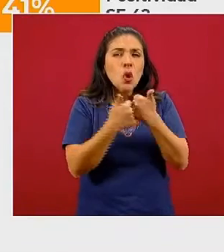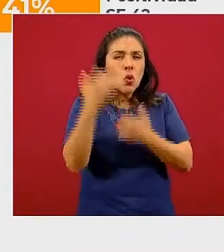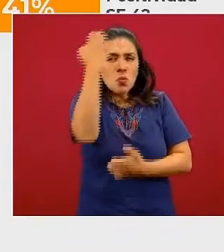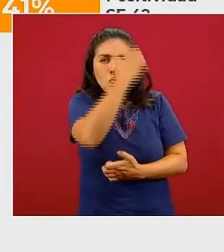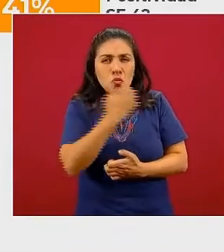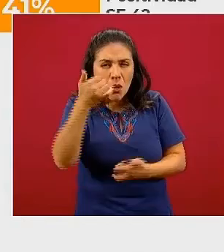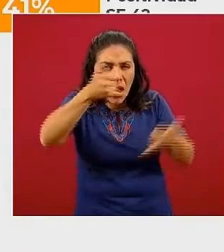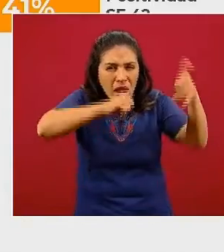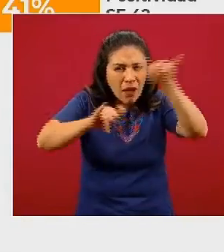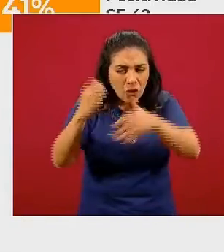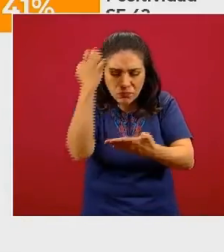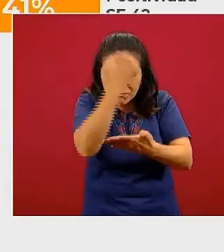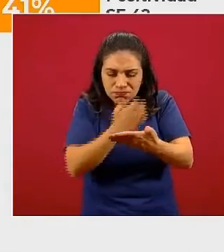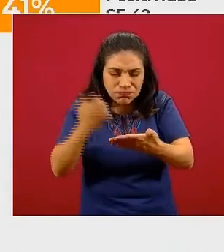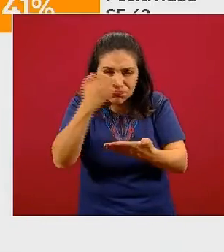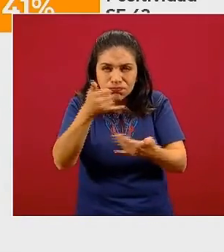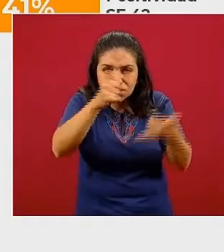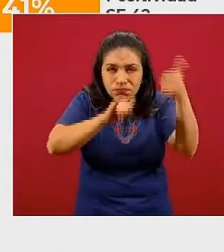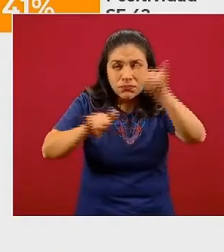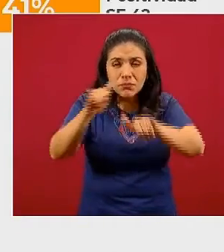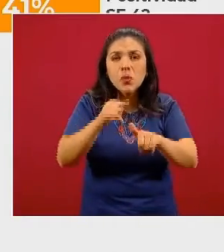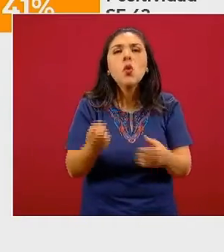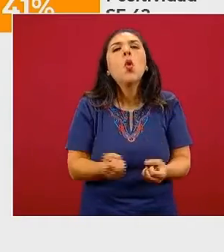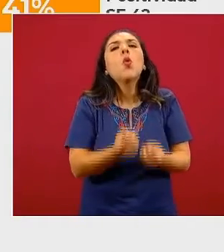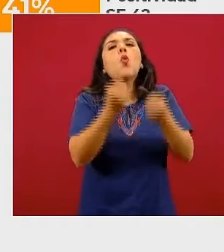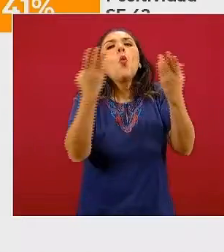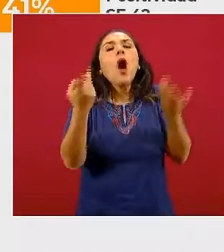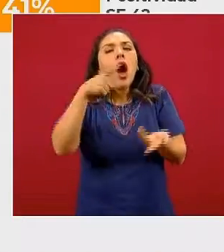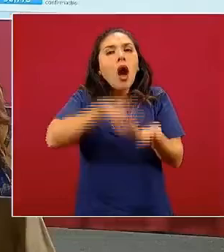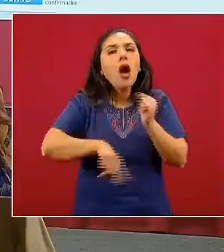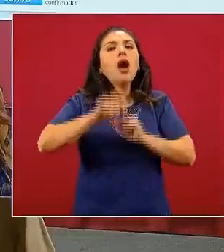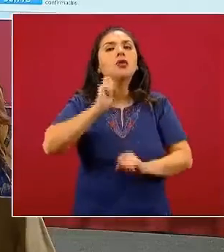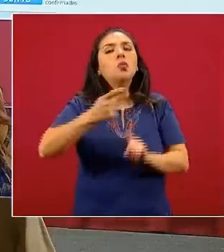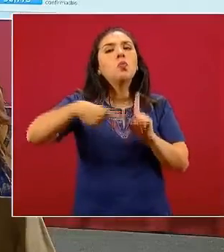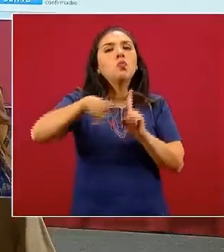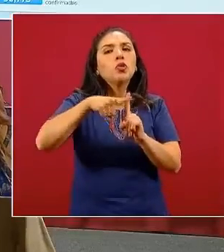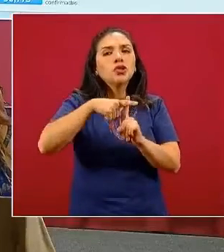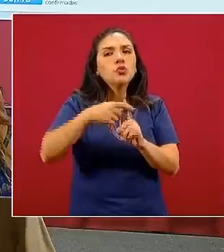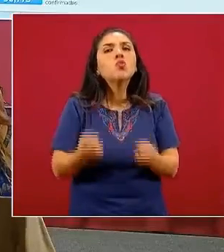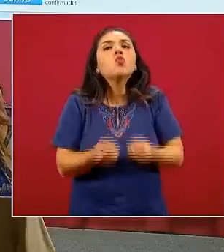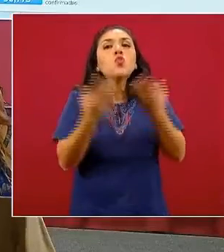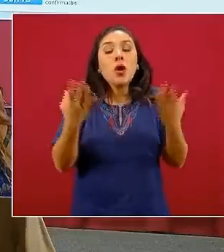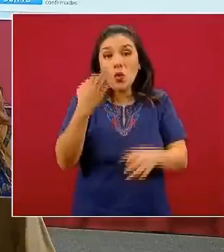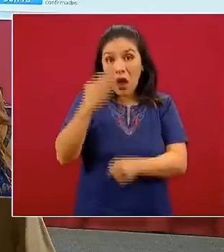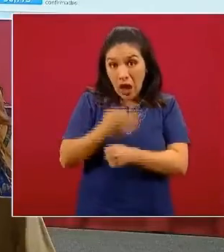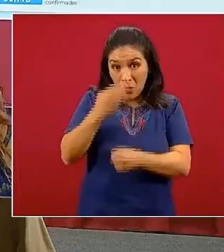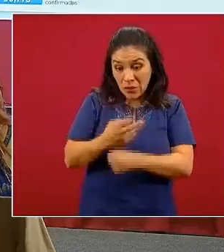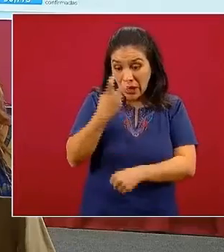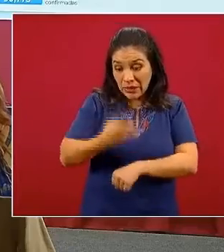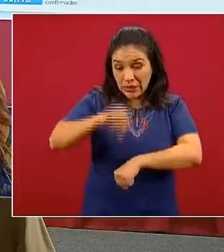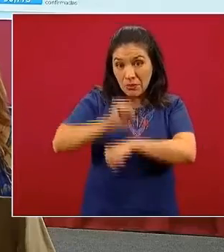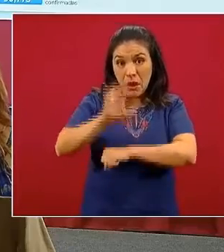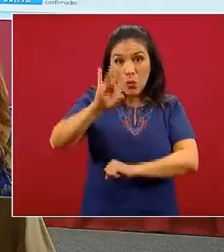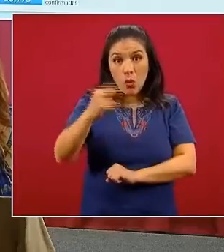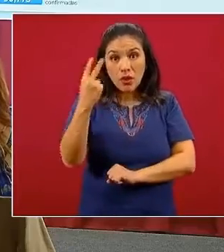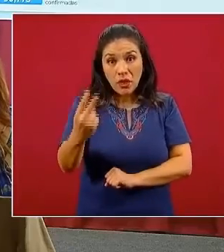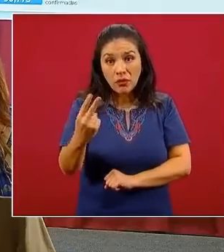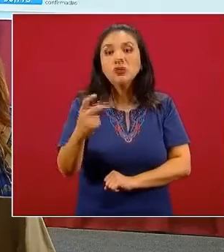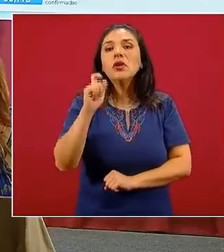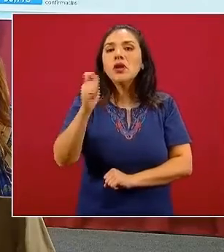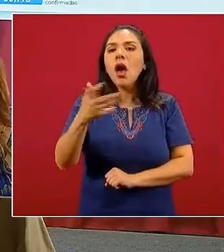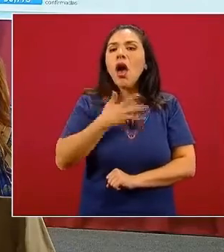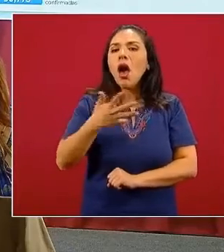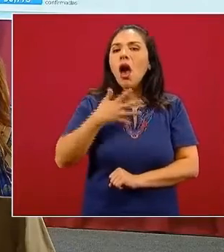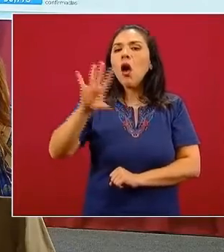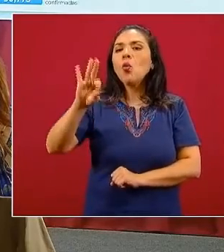muestra para análisis de laboratorios, ¿cuántos resultan positivos? En este momento, para la semana 42,